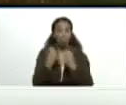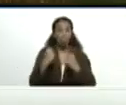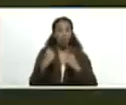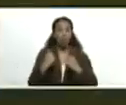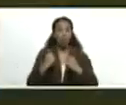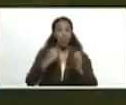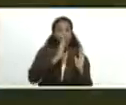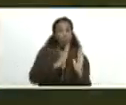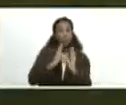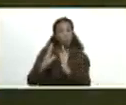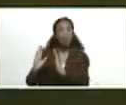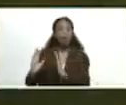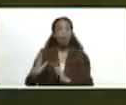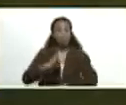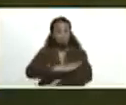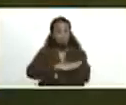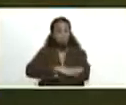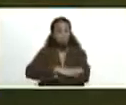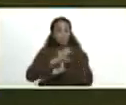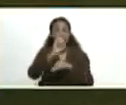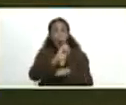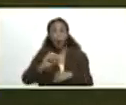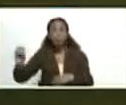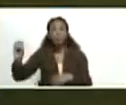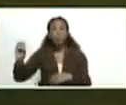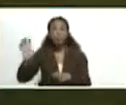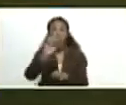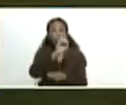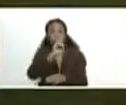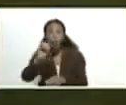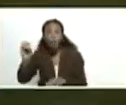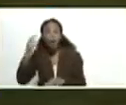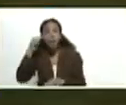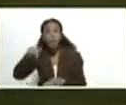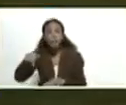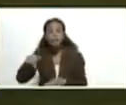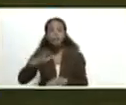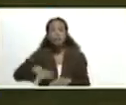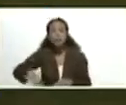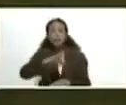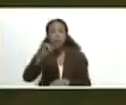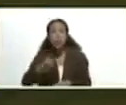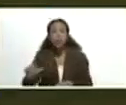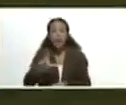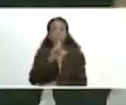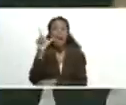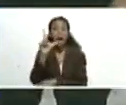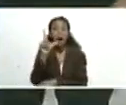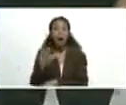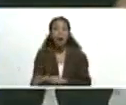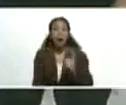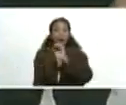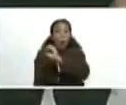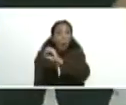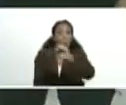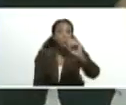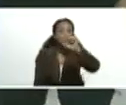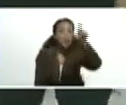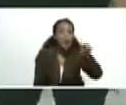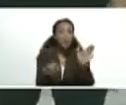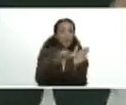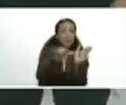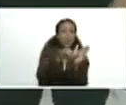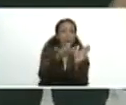muy organizada del occidente del país. Ahí en esa zona que